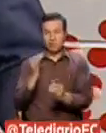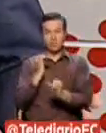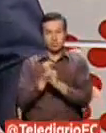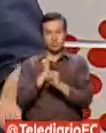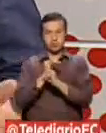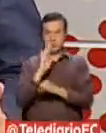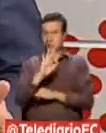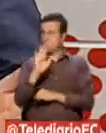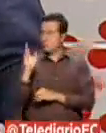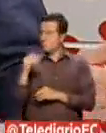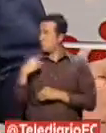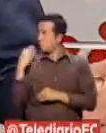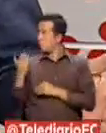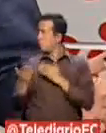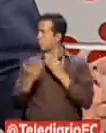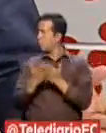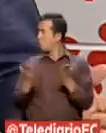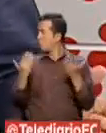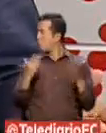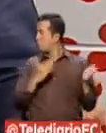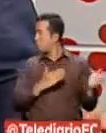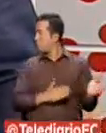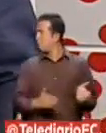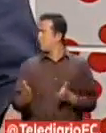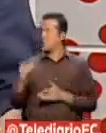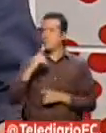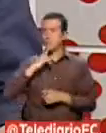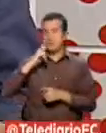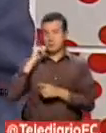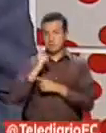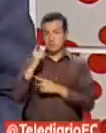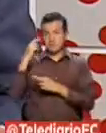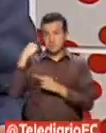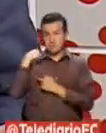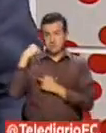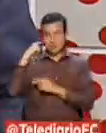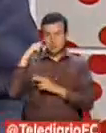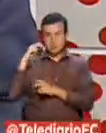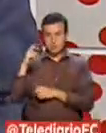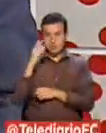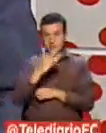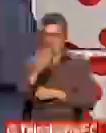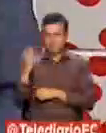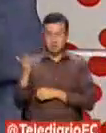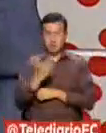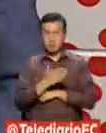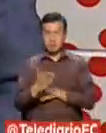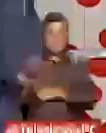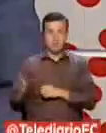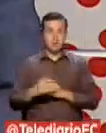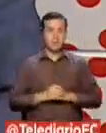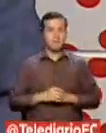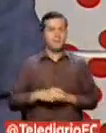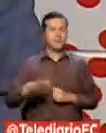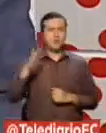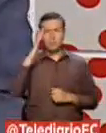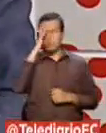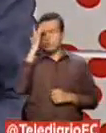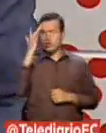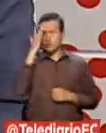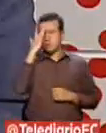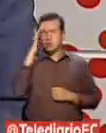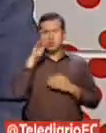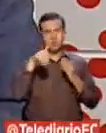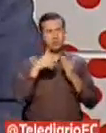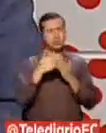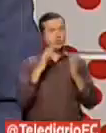organismos ahora, y evidentemente es así, encargados de una investigación en firme. ¿Para qué sirvió entonces todo lo que